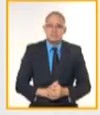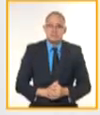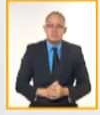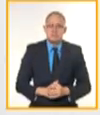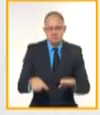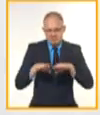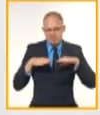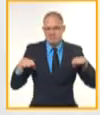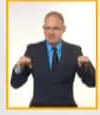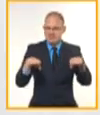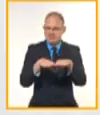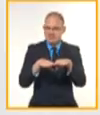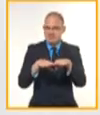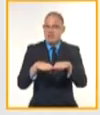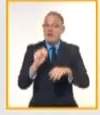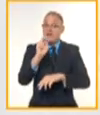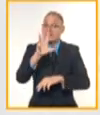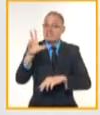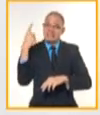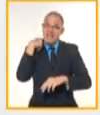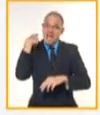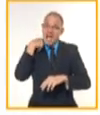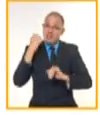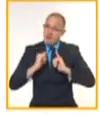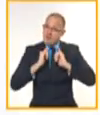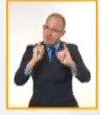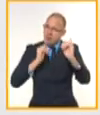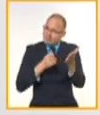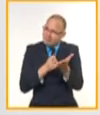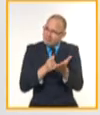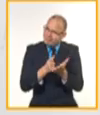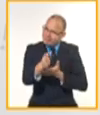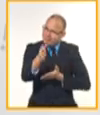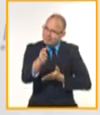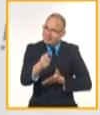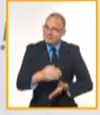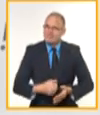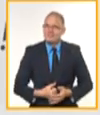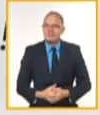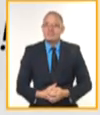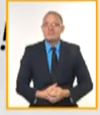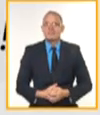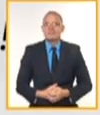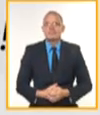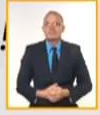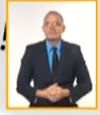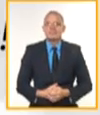Mesa Redonda, 25 años. Seguimos en combate.